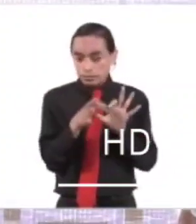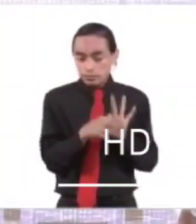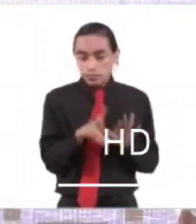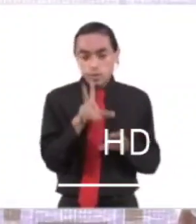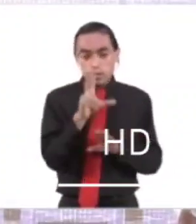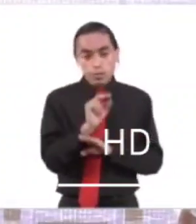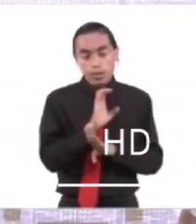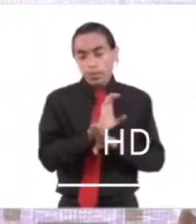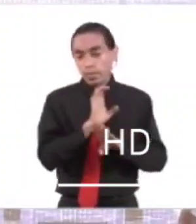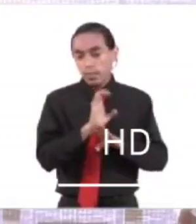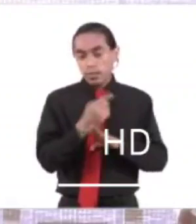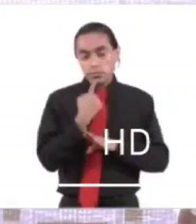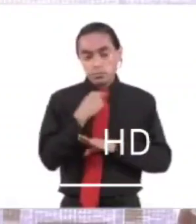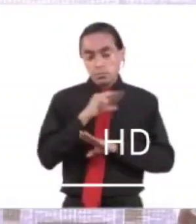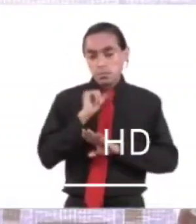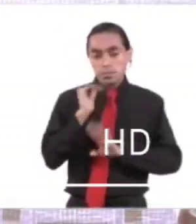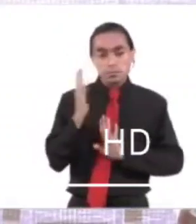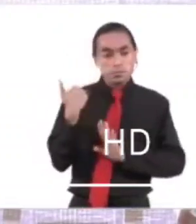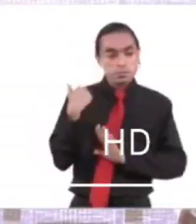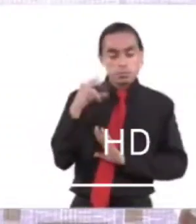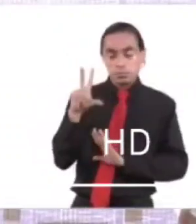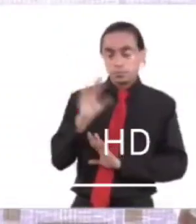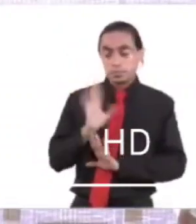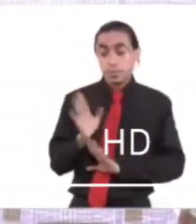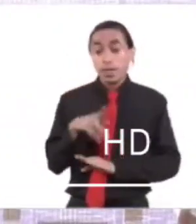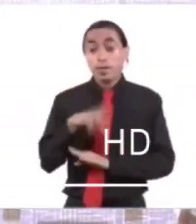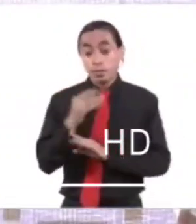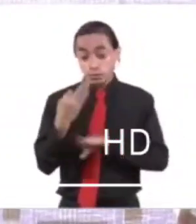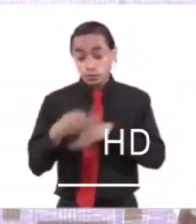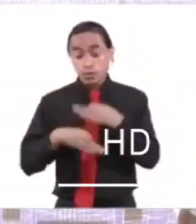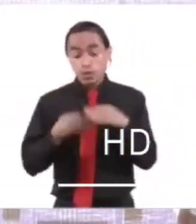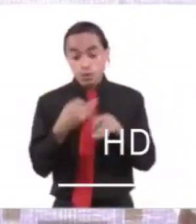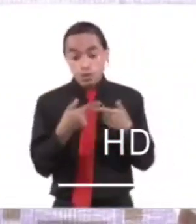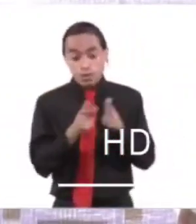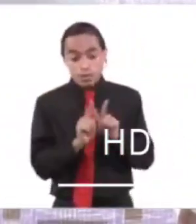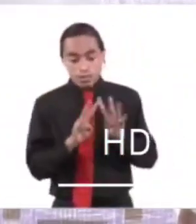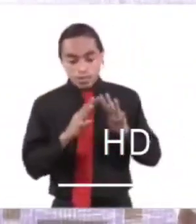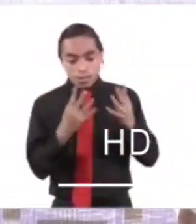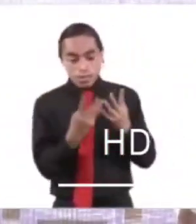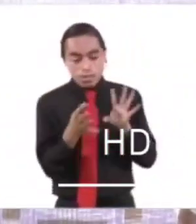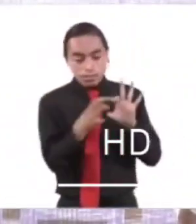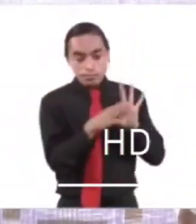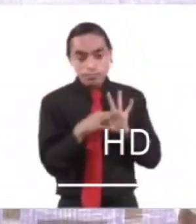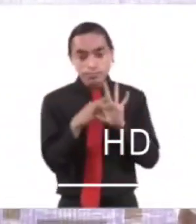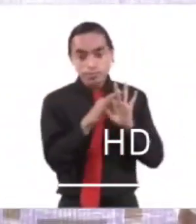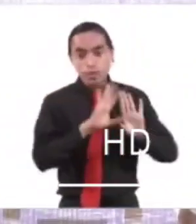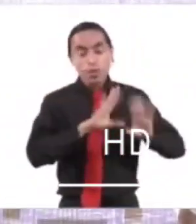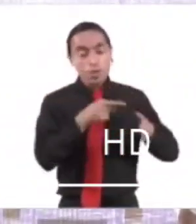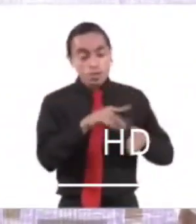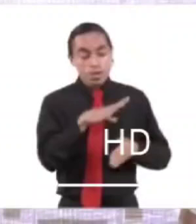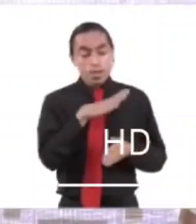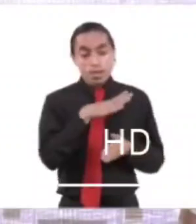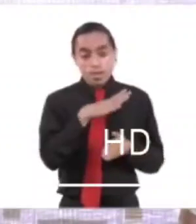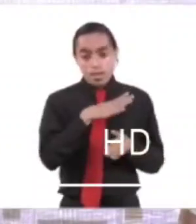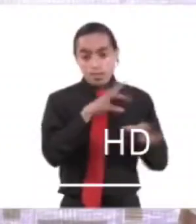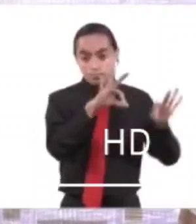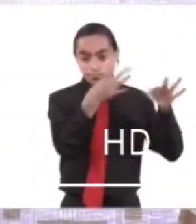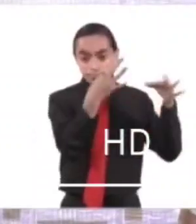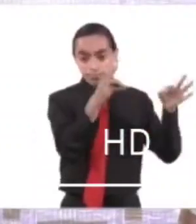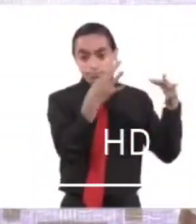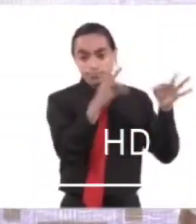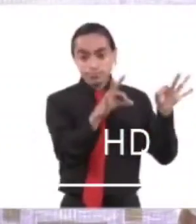llamen. Pero si van a estar unidos, yo ya traigo aquí mi